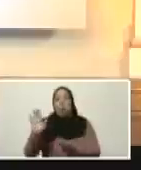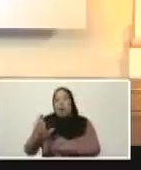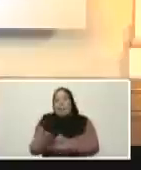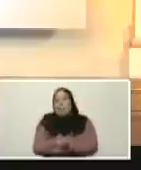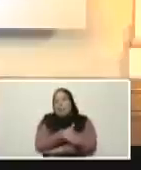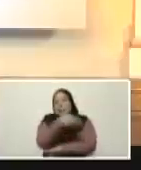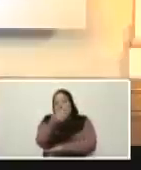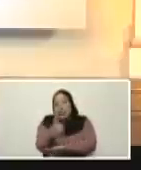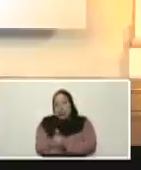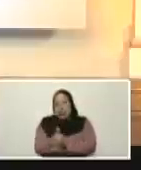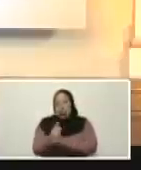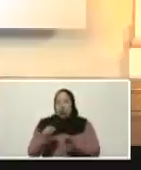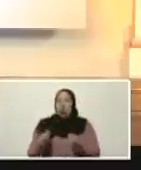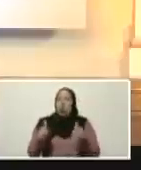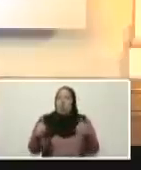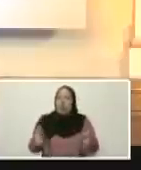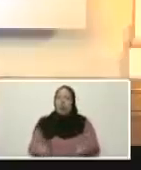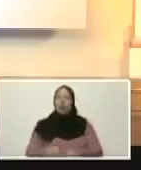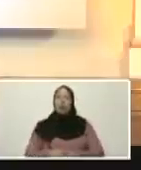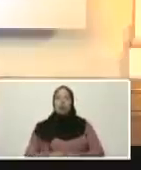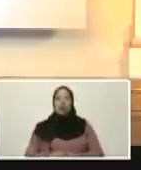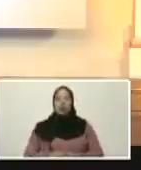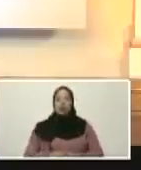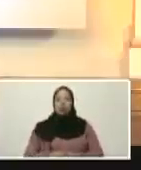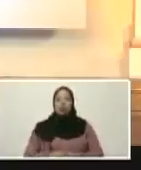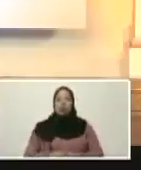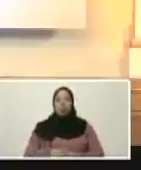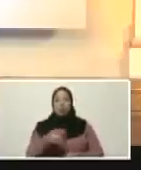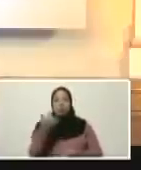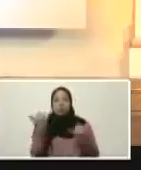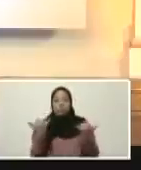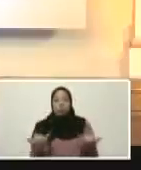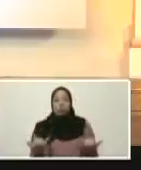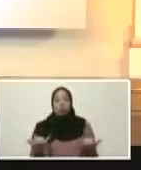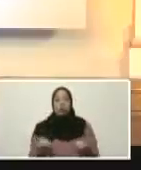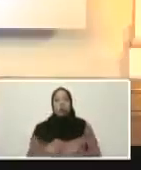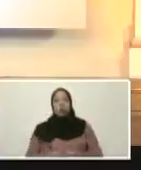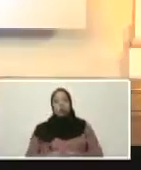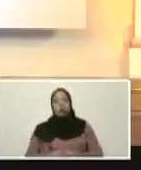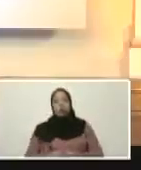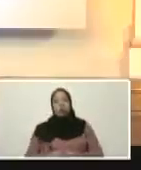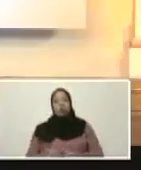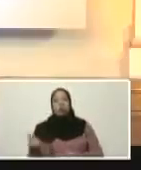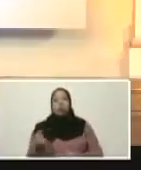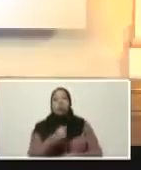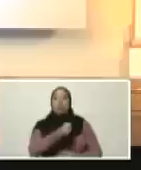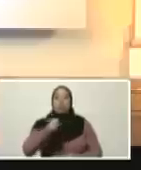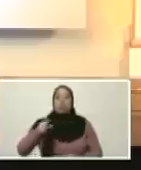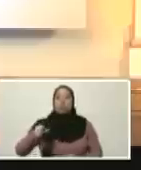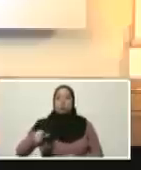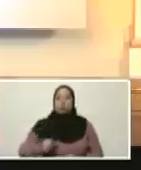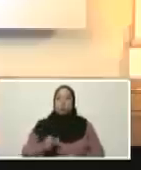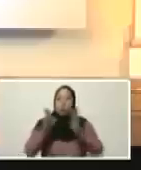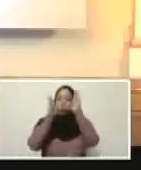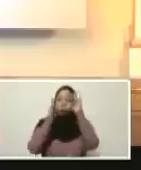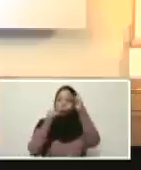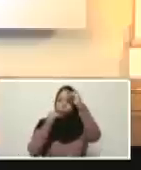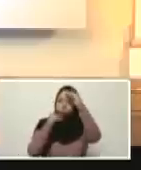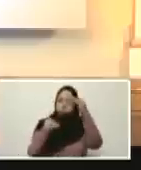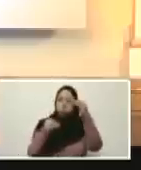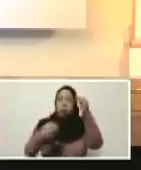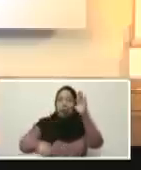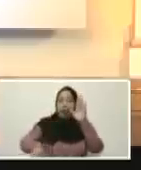principio fundador en esa acta. Que no solo se acatase la